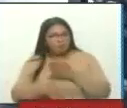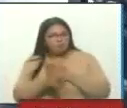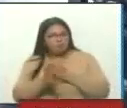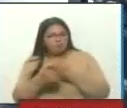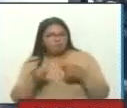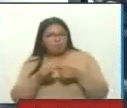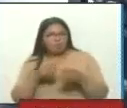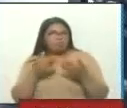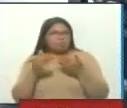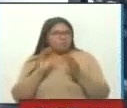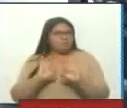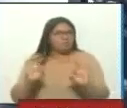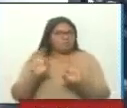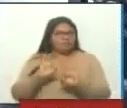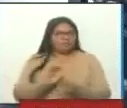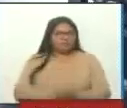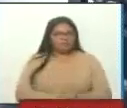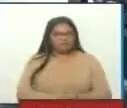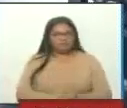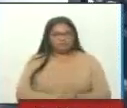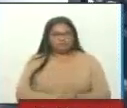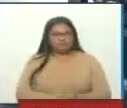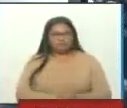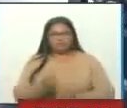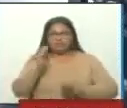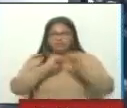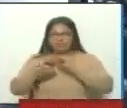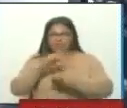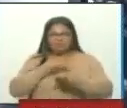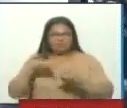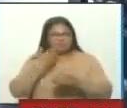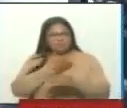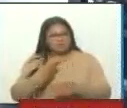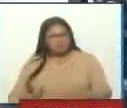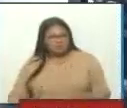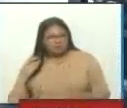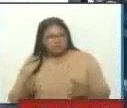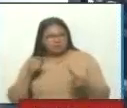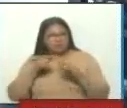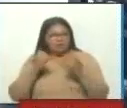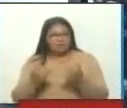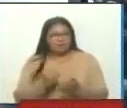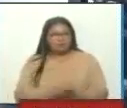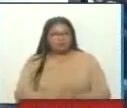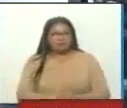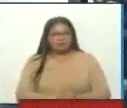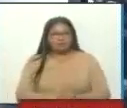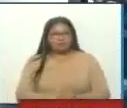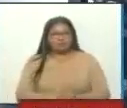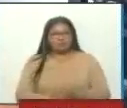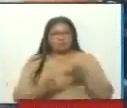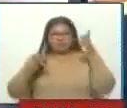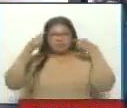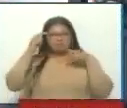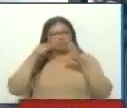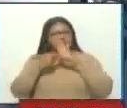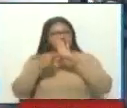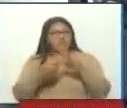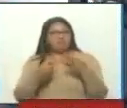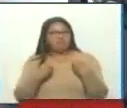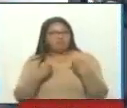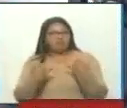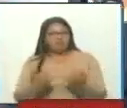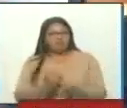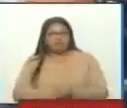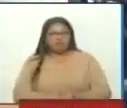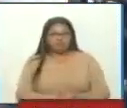le importaba absolutamente nada, sino era defender a su presidente, que llegara el presidente Hugo Chávez, exponiendo su vida, exponiendo